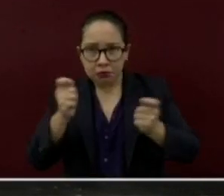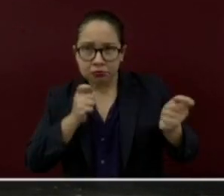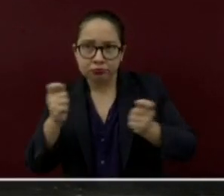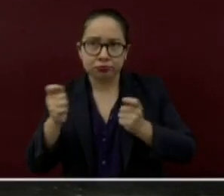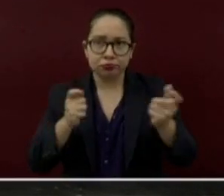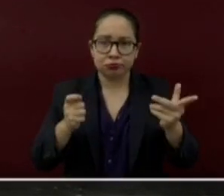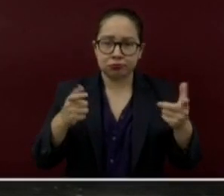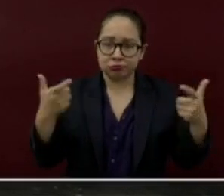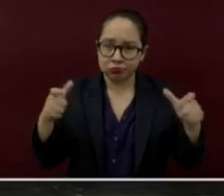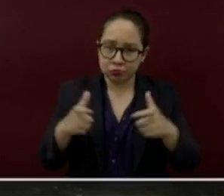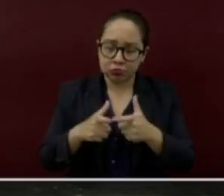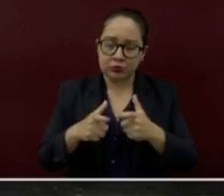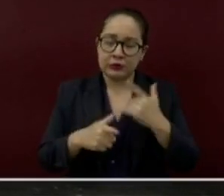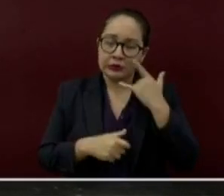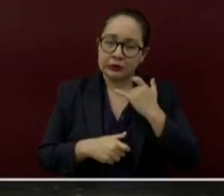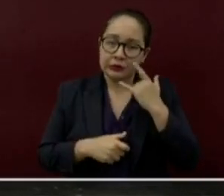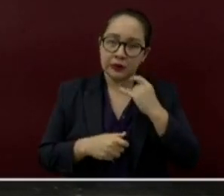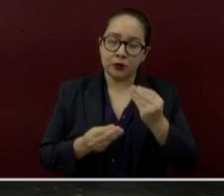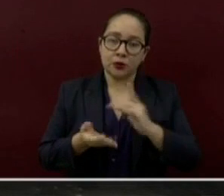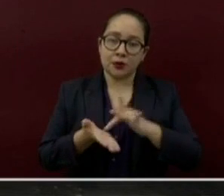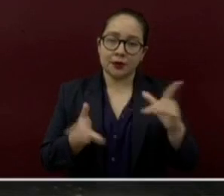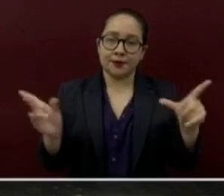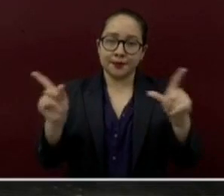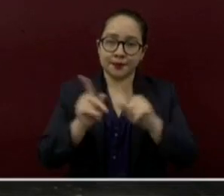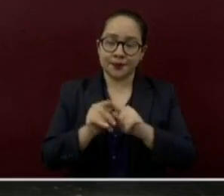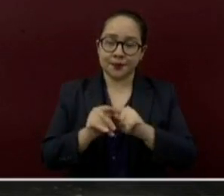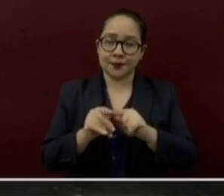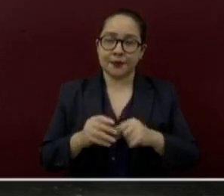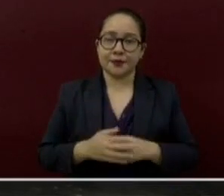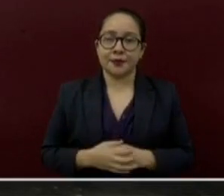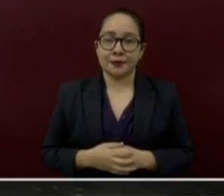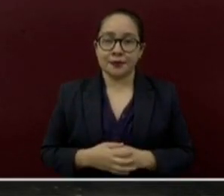muchísimas gracias por hoy es todo